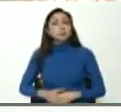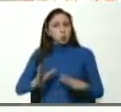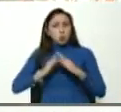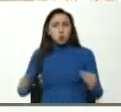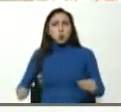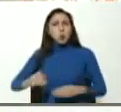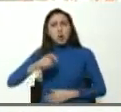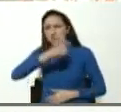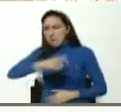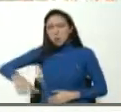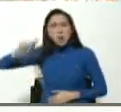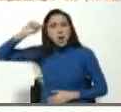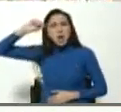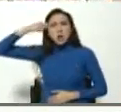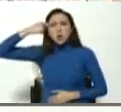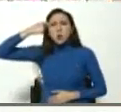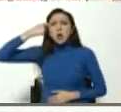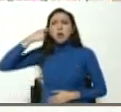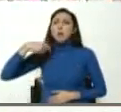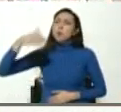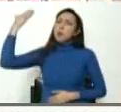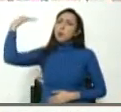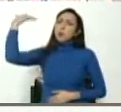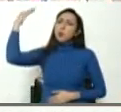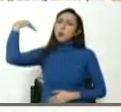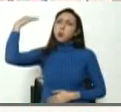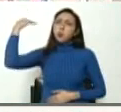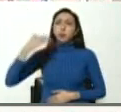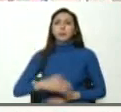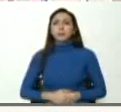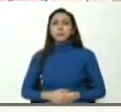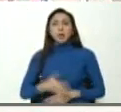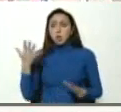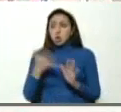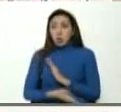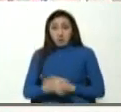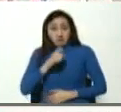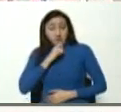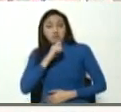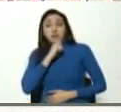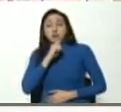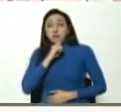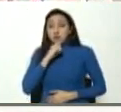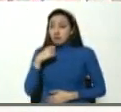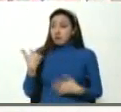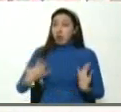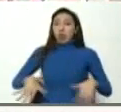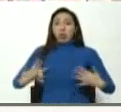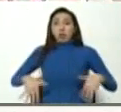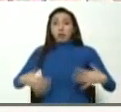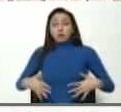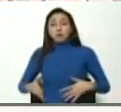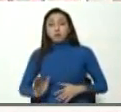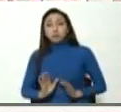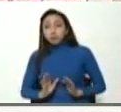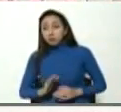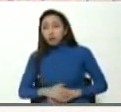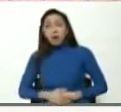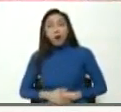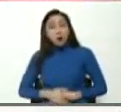recordamos aquellos días difíciles de angustia de